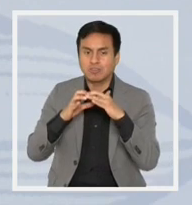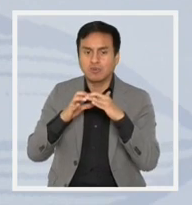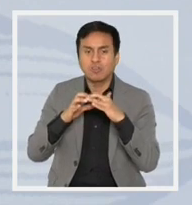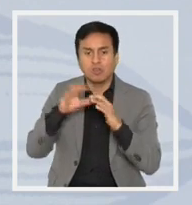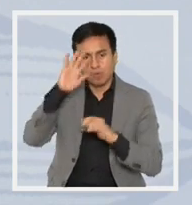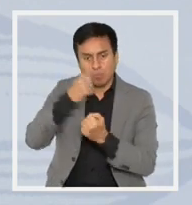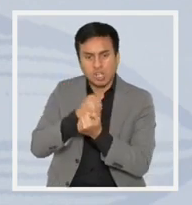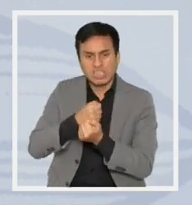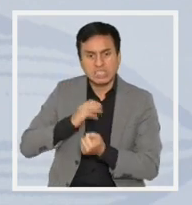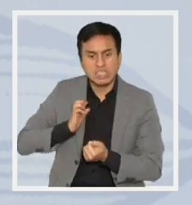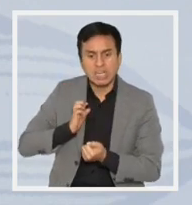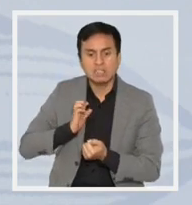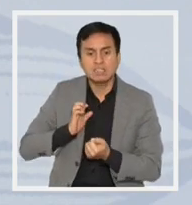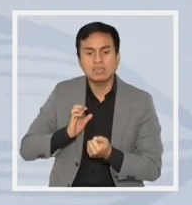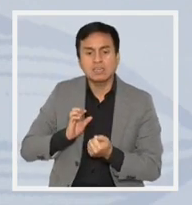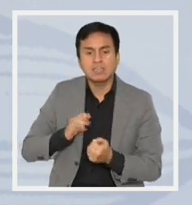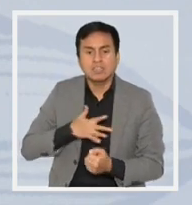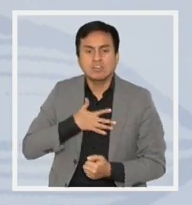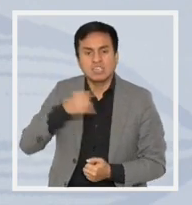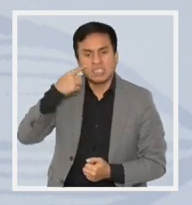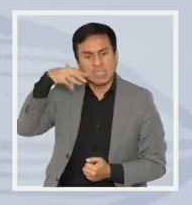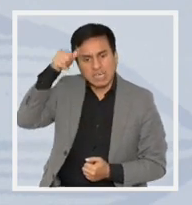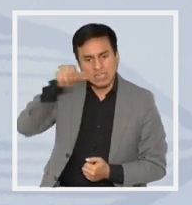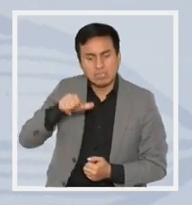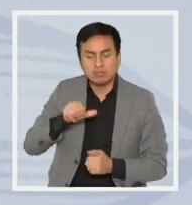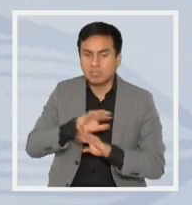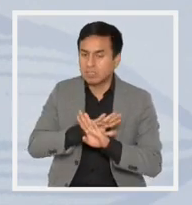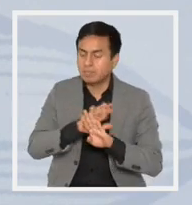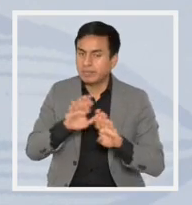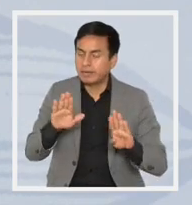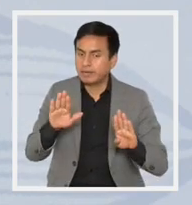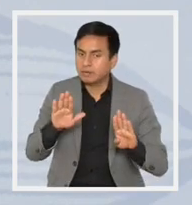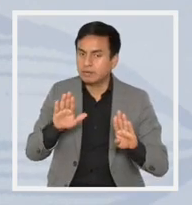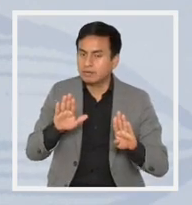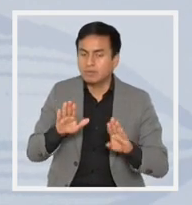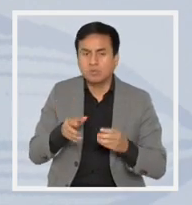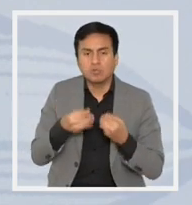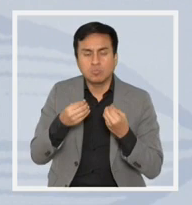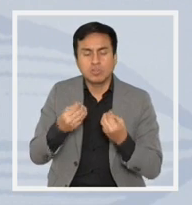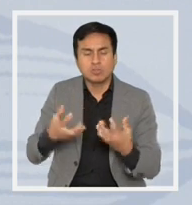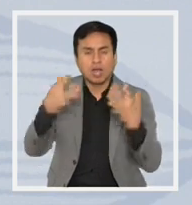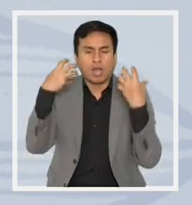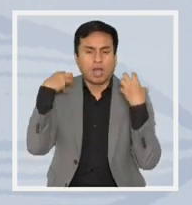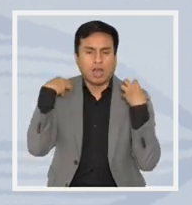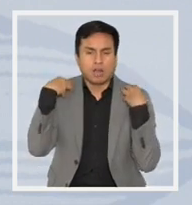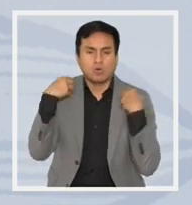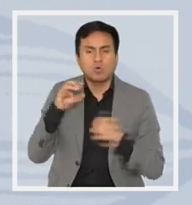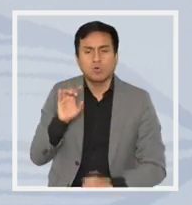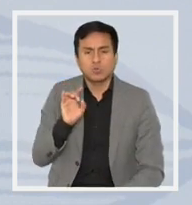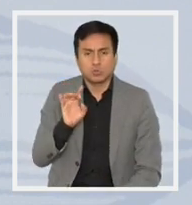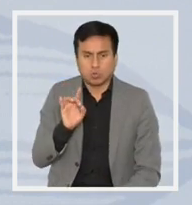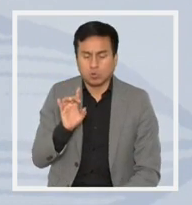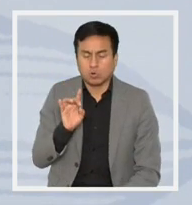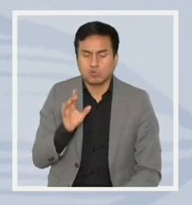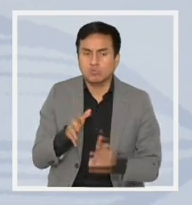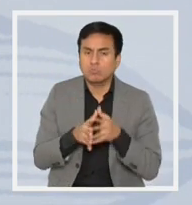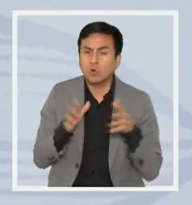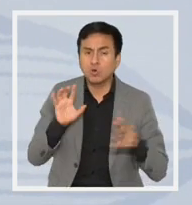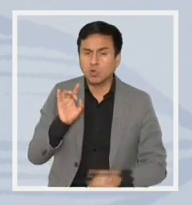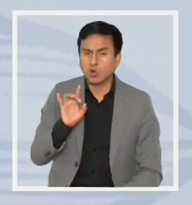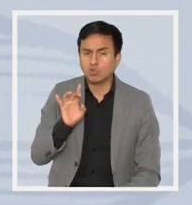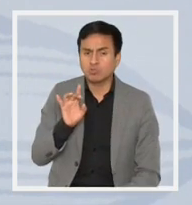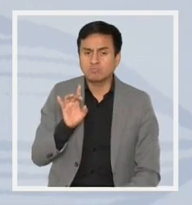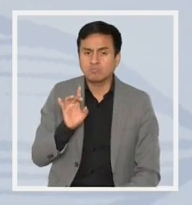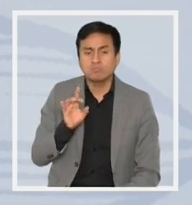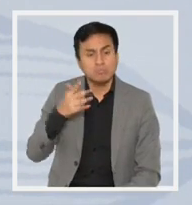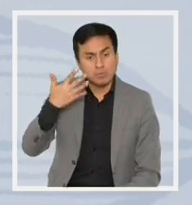las policías, terminar con la sensación de impunidad y, por supuesto, hacernos cargo de algo que es muy doloroso